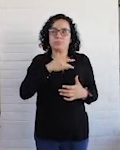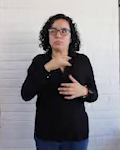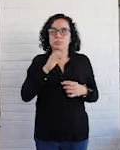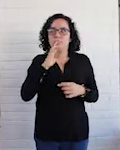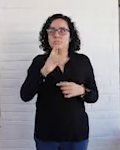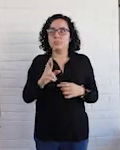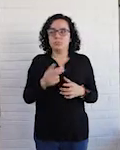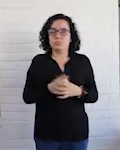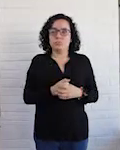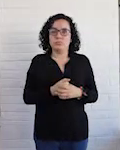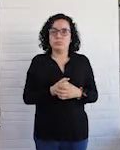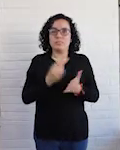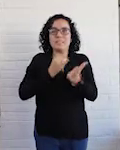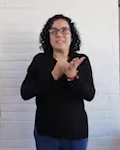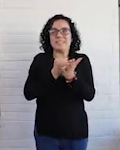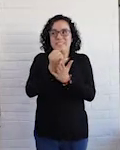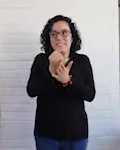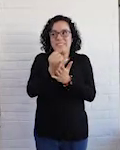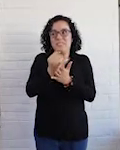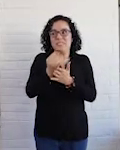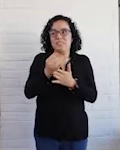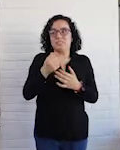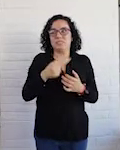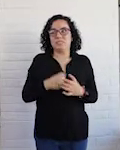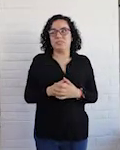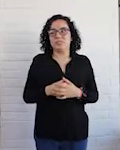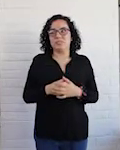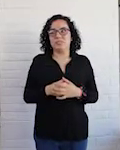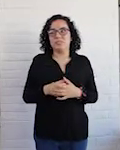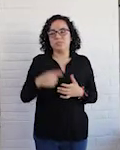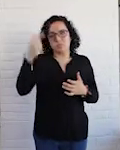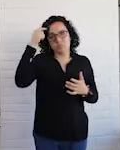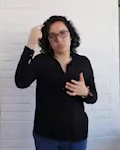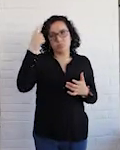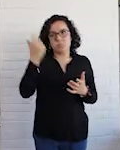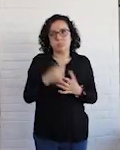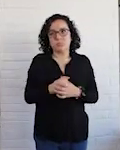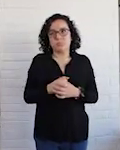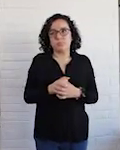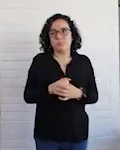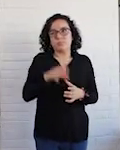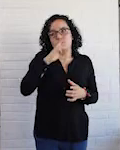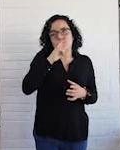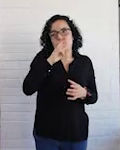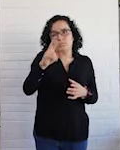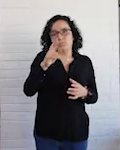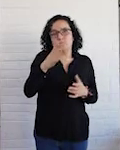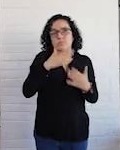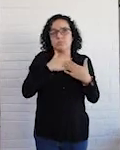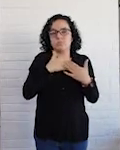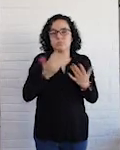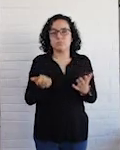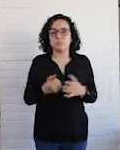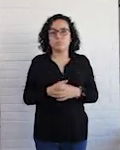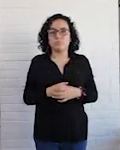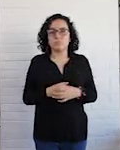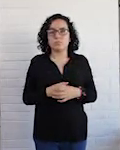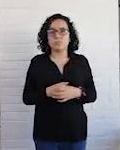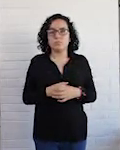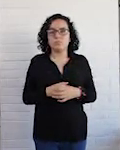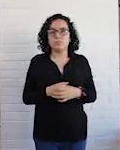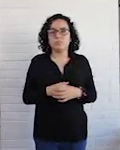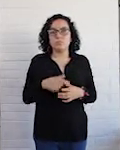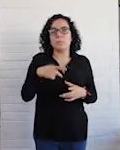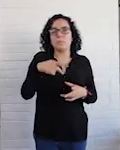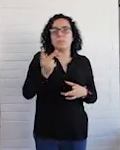Obviamente todos sabemos que las decisiones están acá. Todos lo saben y hay gente que me contestó acá. Pero en realidad cuando uno le